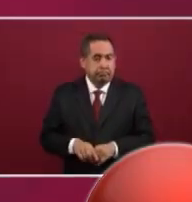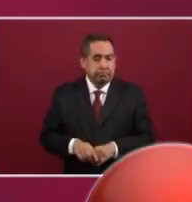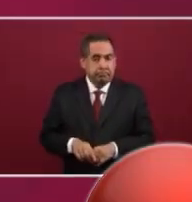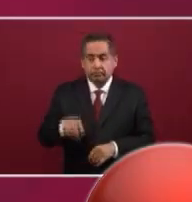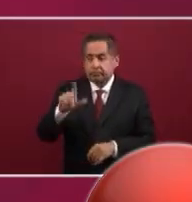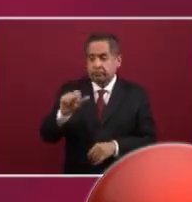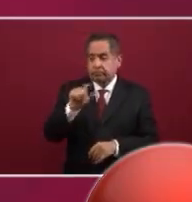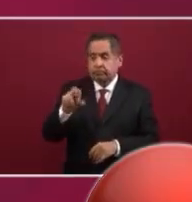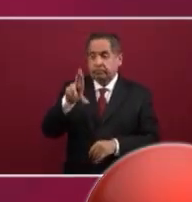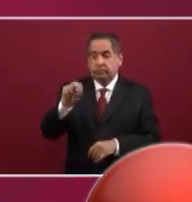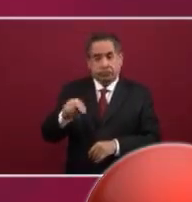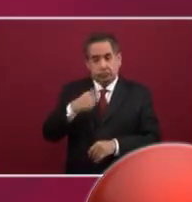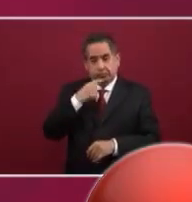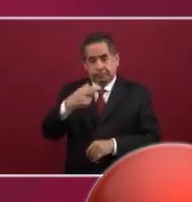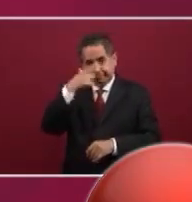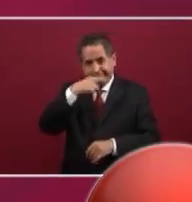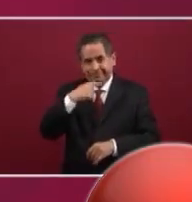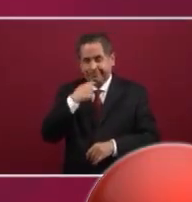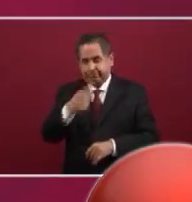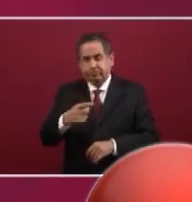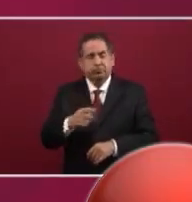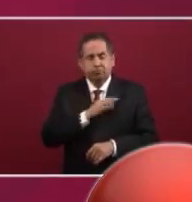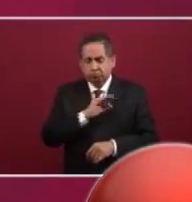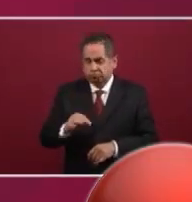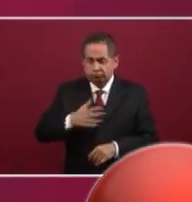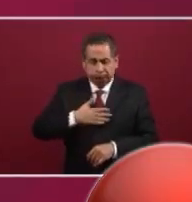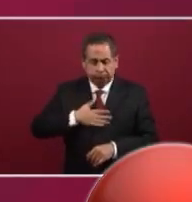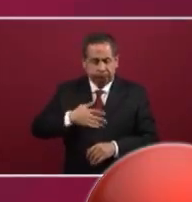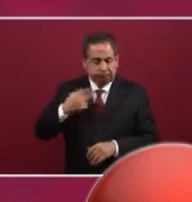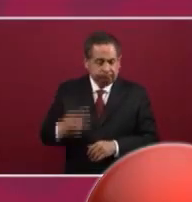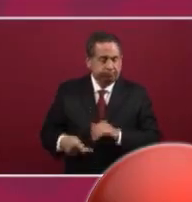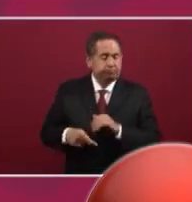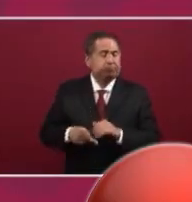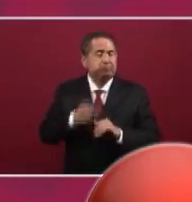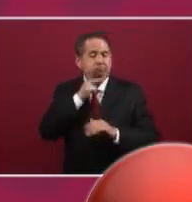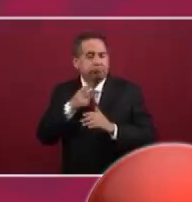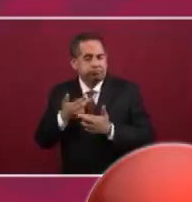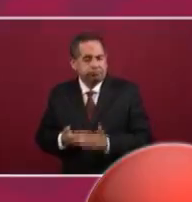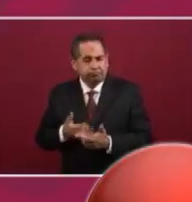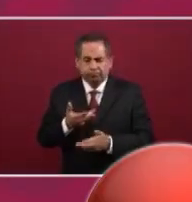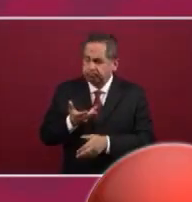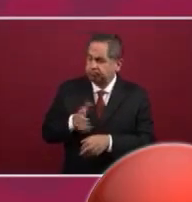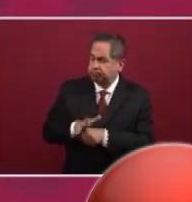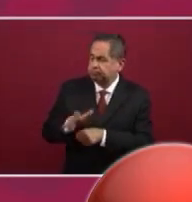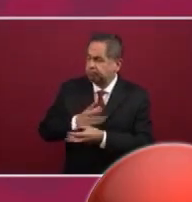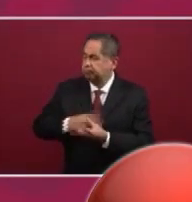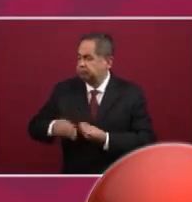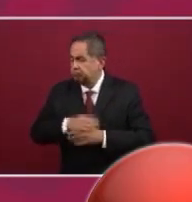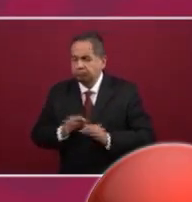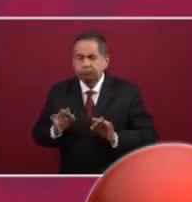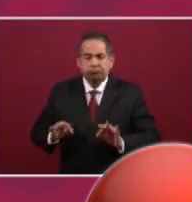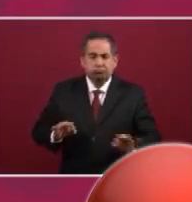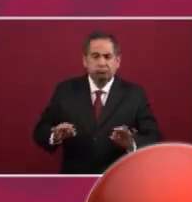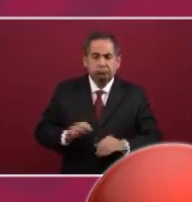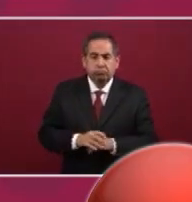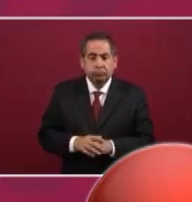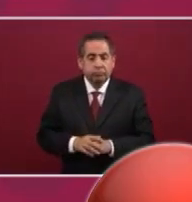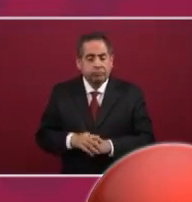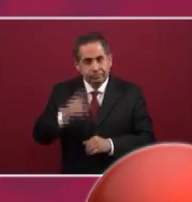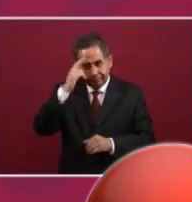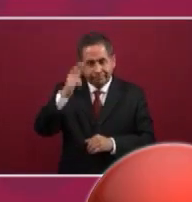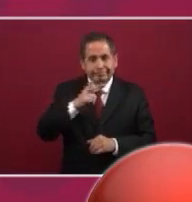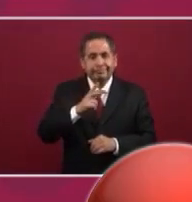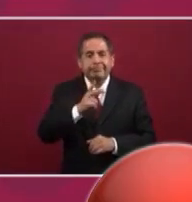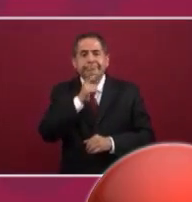administrar nuestro petróleo, nuestros recursos naturales. Cuando se fueron, después de la expropiación,